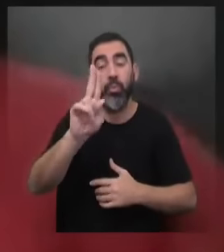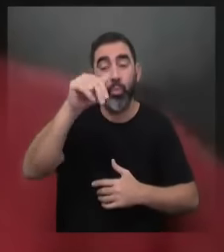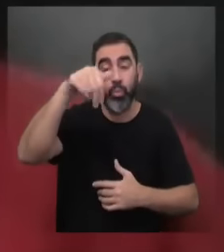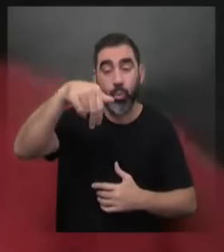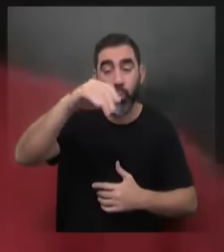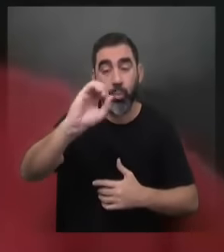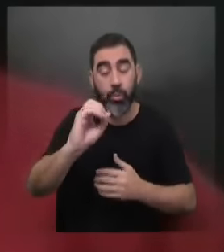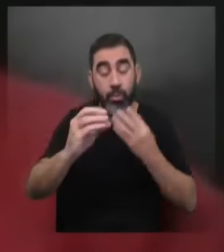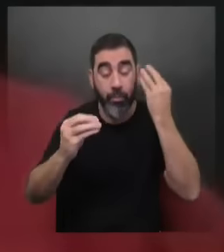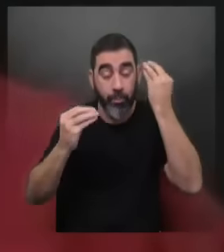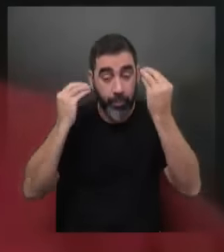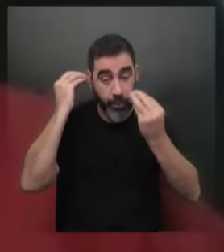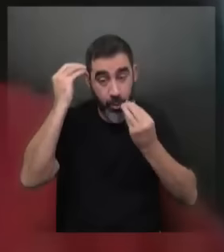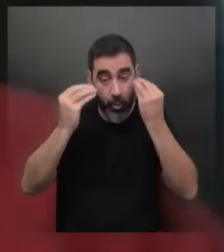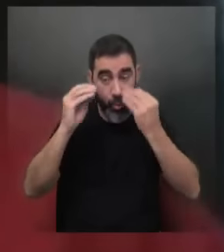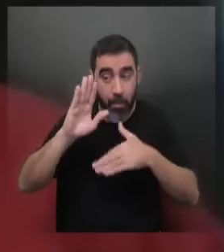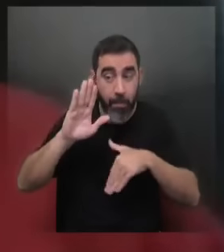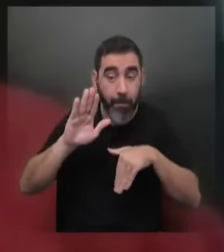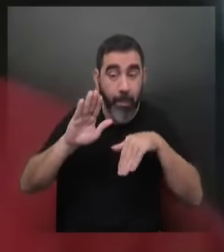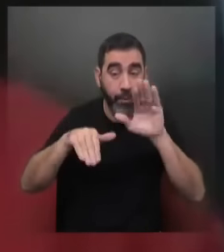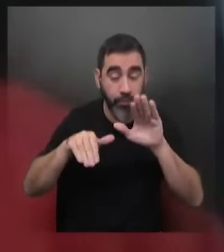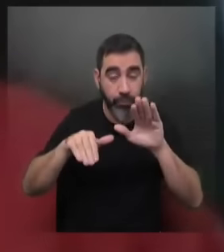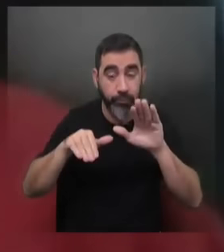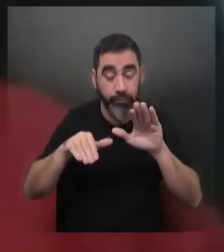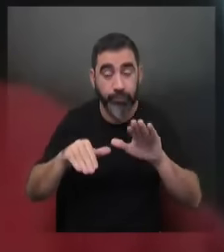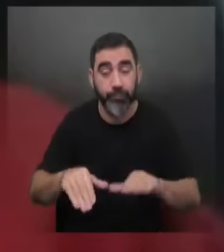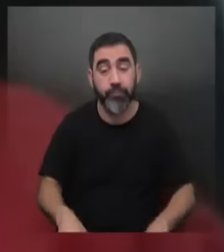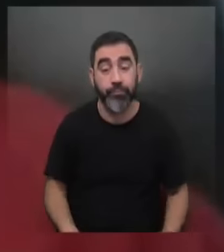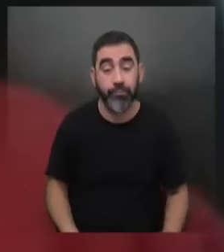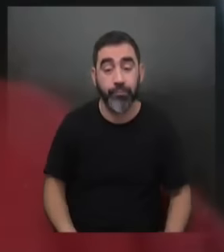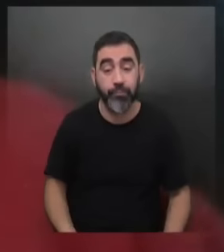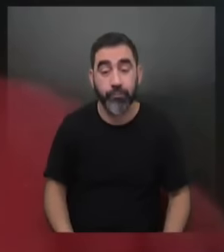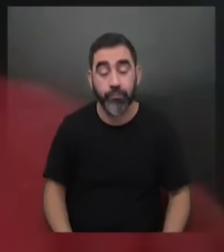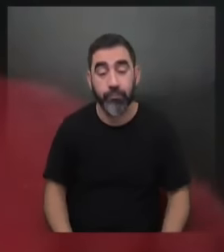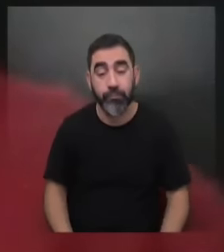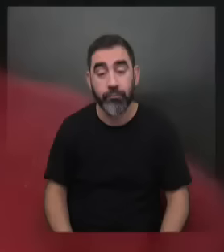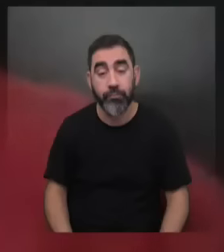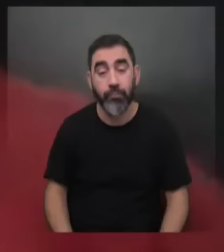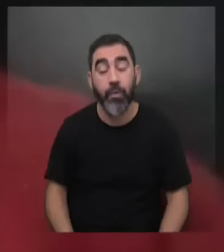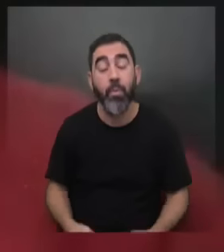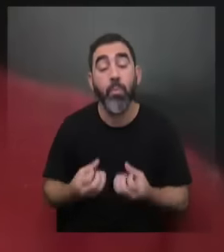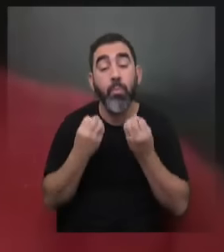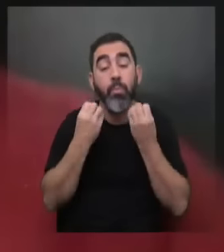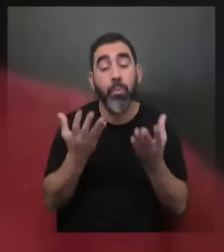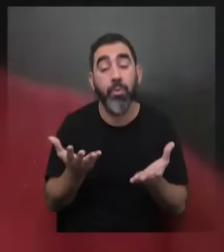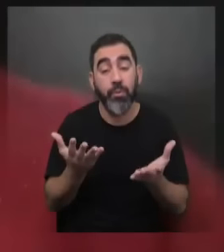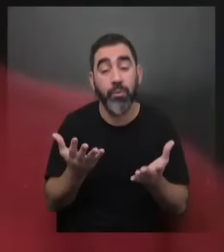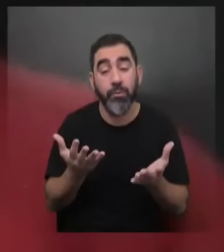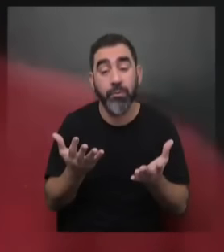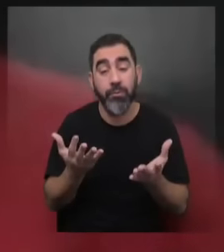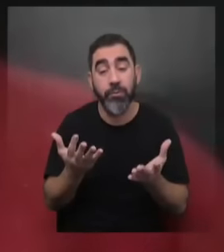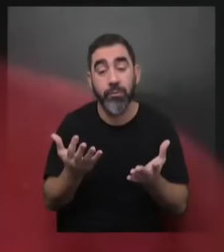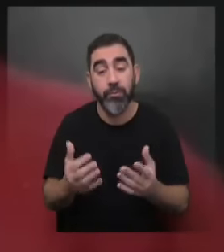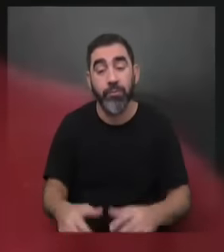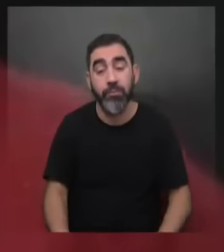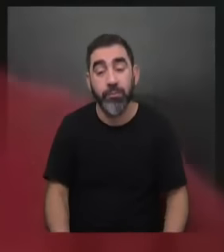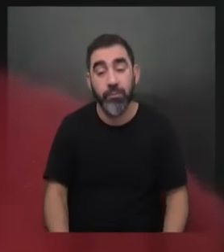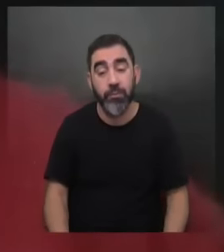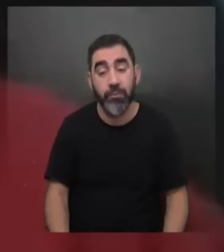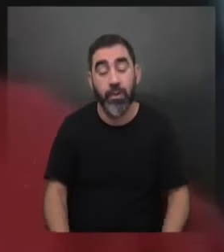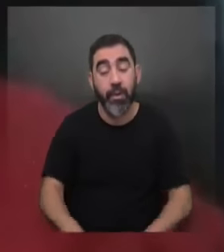la preocupación Este era más que nada porque este son eh